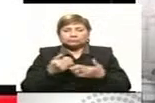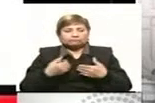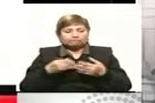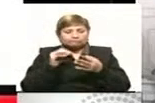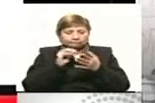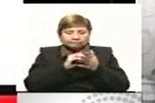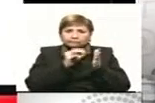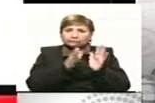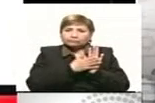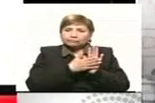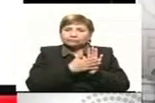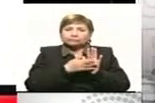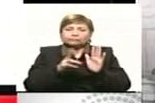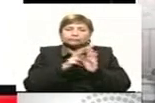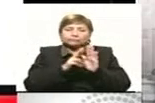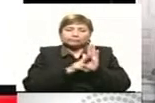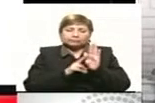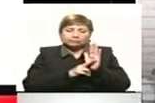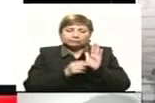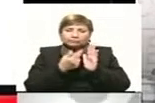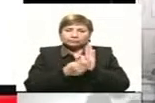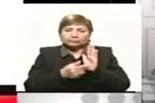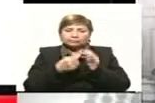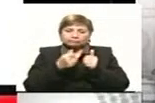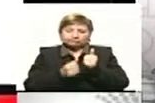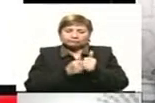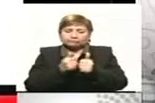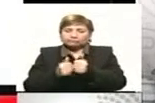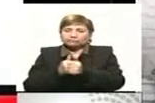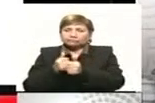notificar, registrar, perseguir,